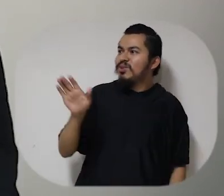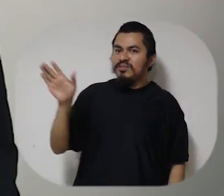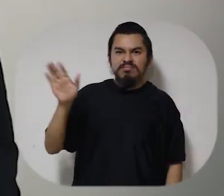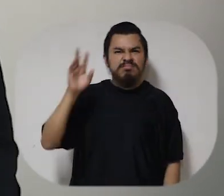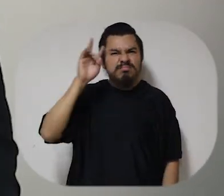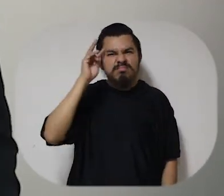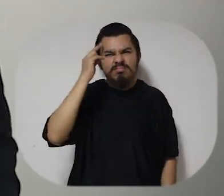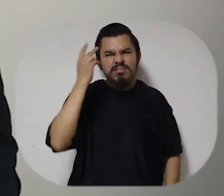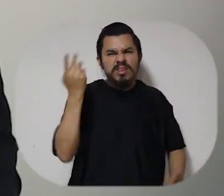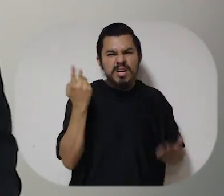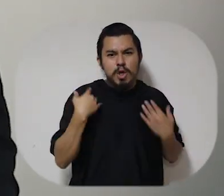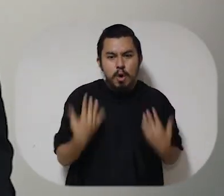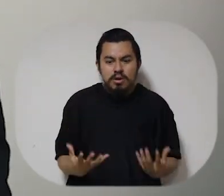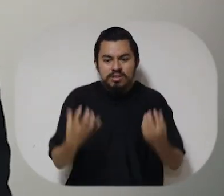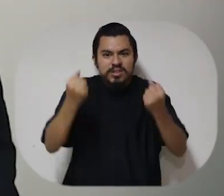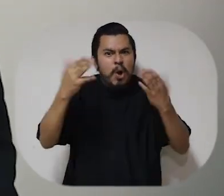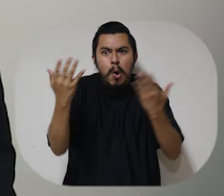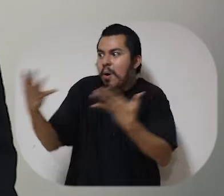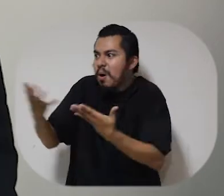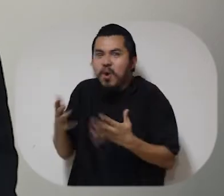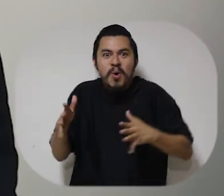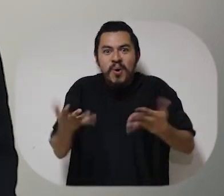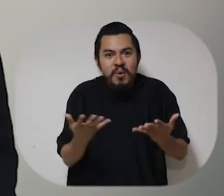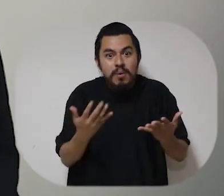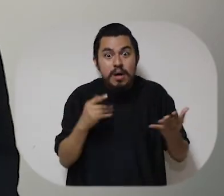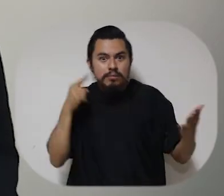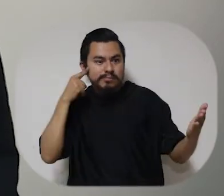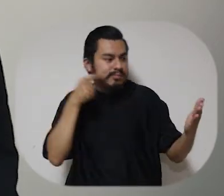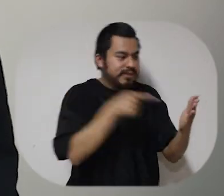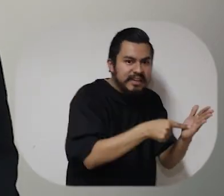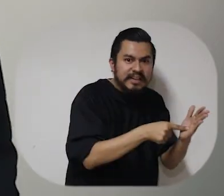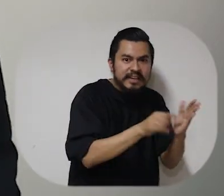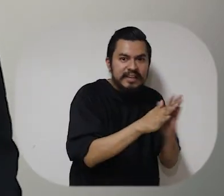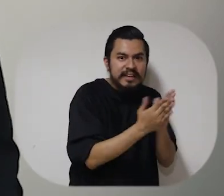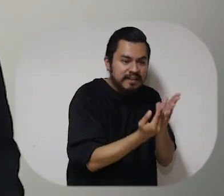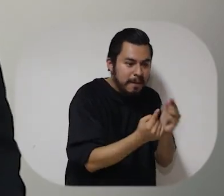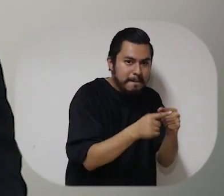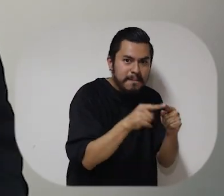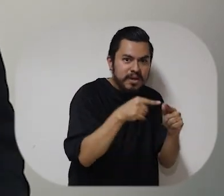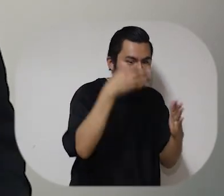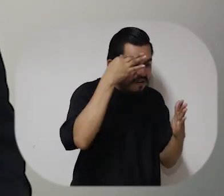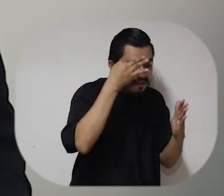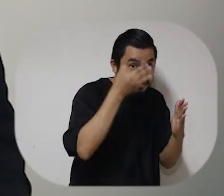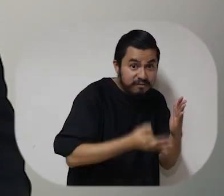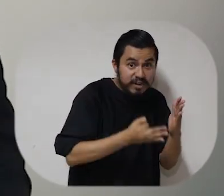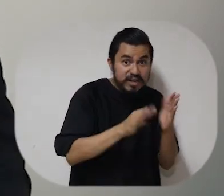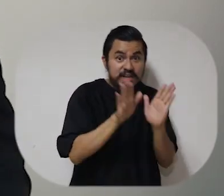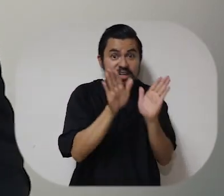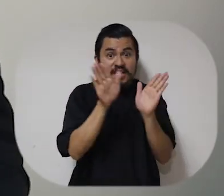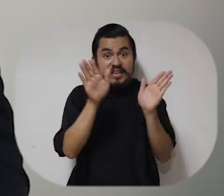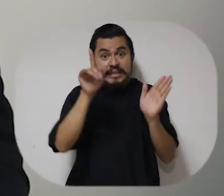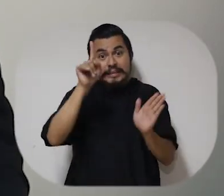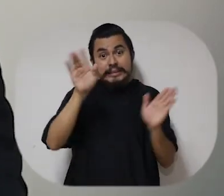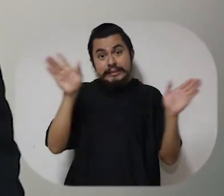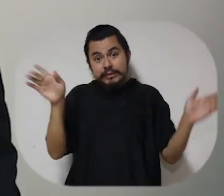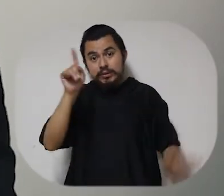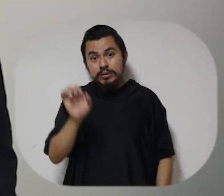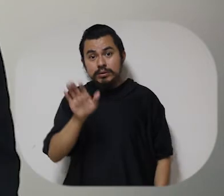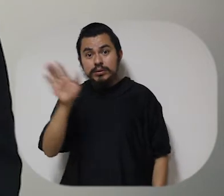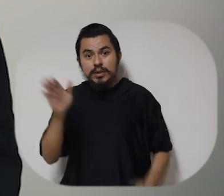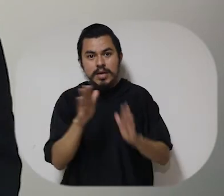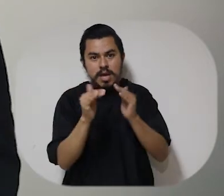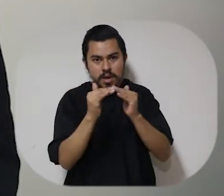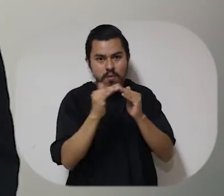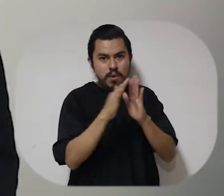podemos obtener a través de la Biblia, pero esto es a través de la fe que está en Cristo Jesús. También en el versículo 16